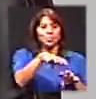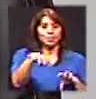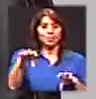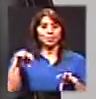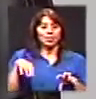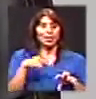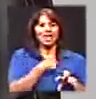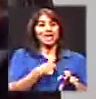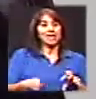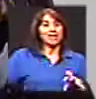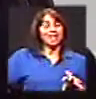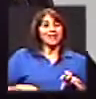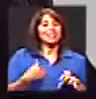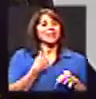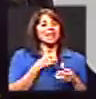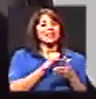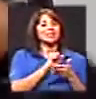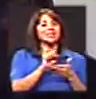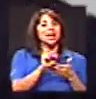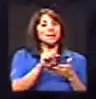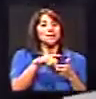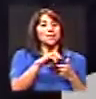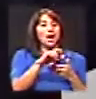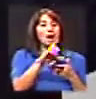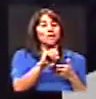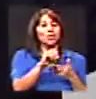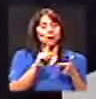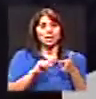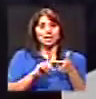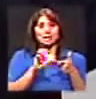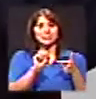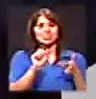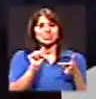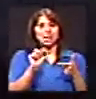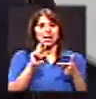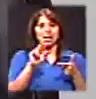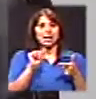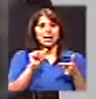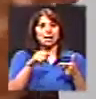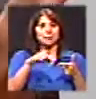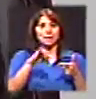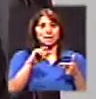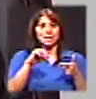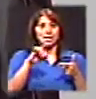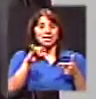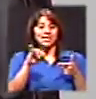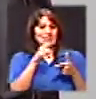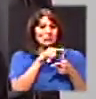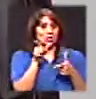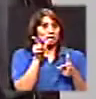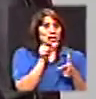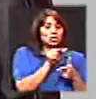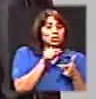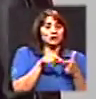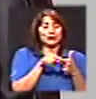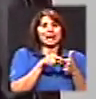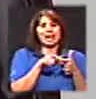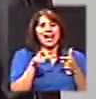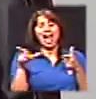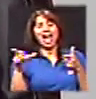Central. Uno es San Pablo, que es una cosita así, y el otro es Arapiquí, que es una cosota así. Y obviamente